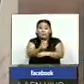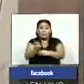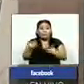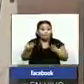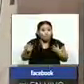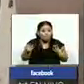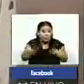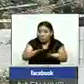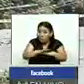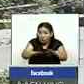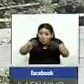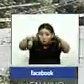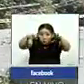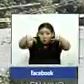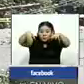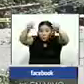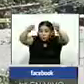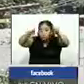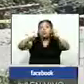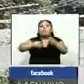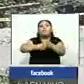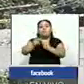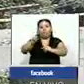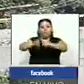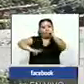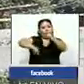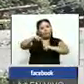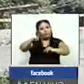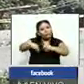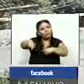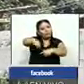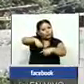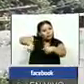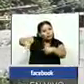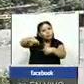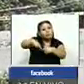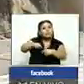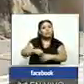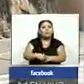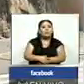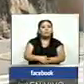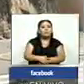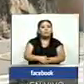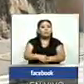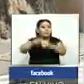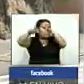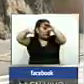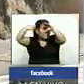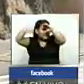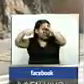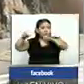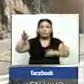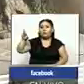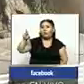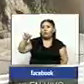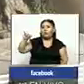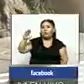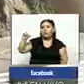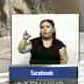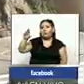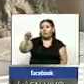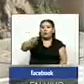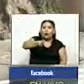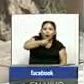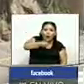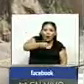el final del invierno para que inicien de lleno los trabajos en este lugar. Con imágenes de Ricardo Tobar, Tatiana